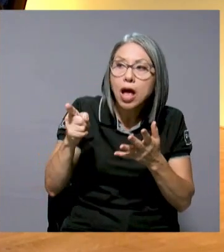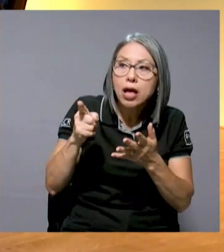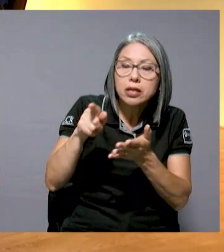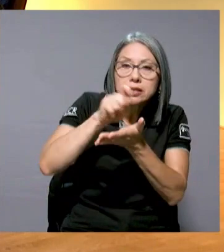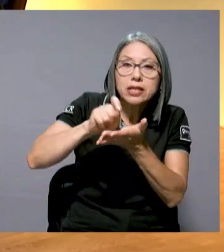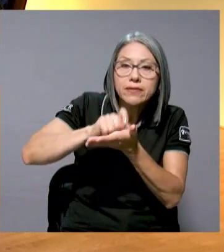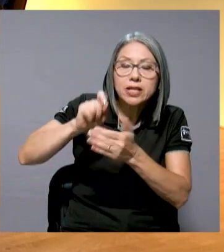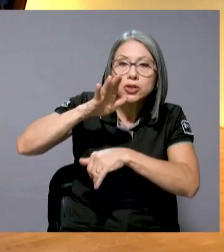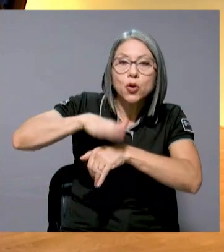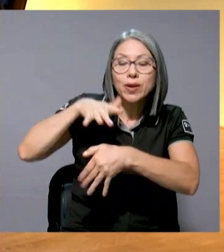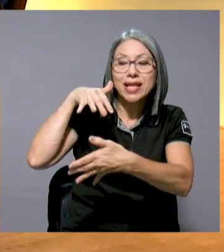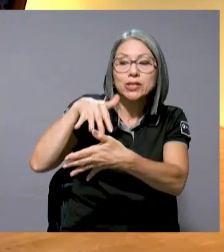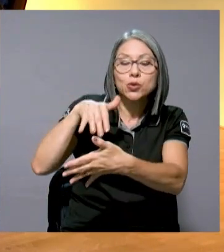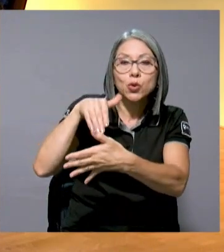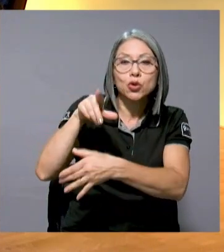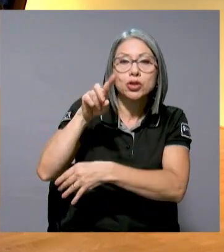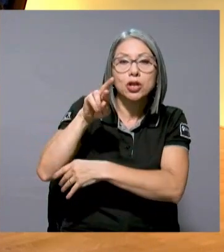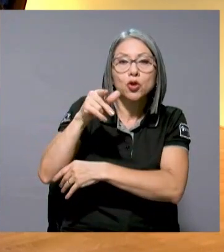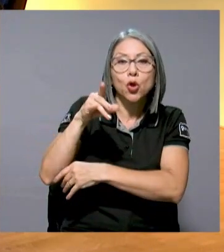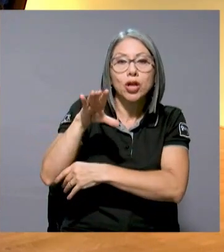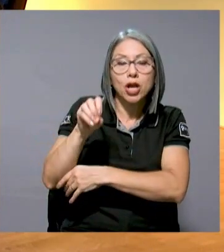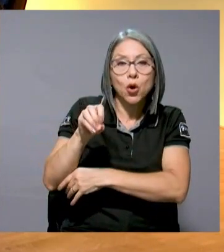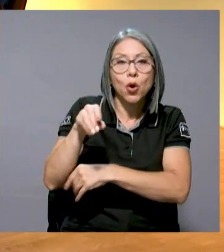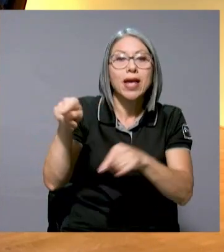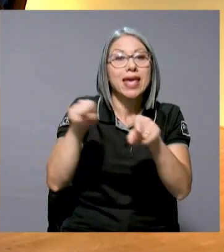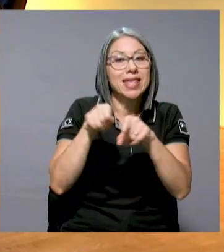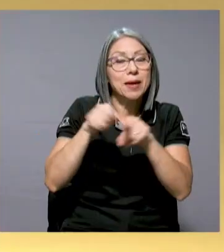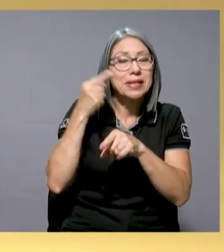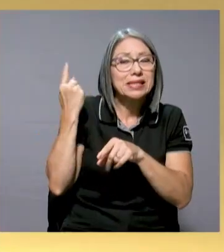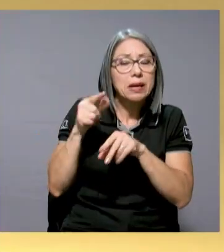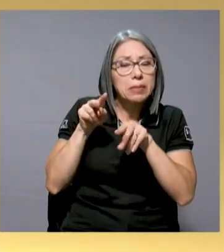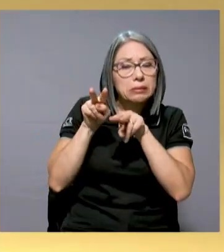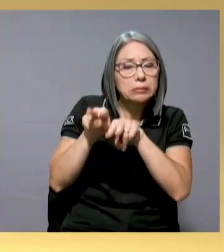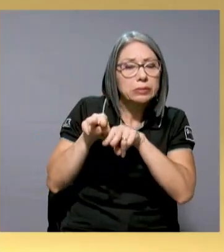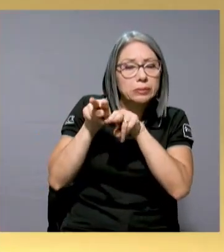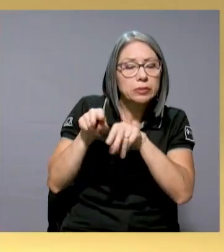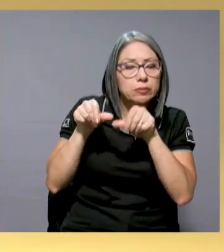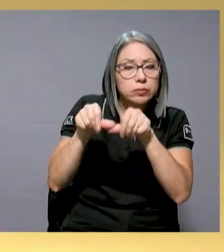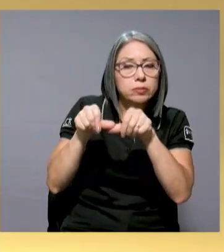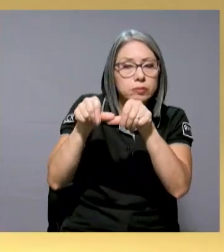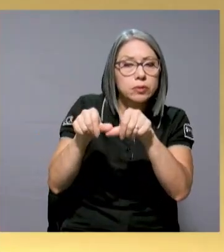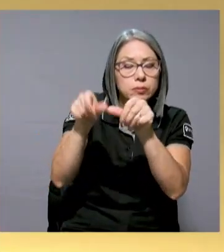seguimiento a la temática de don Rodrigo